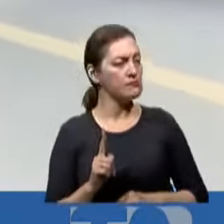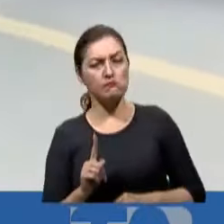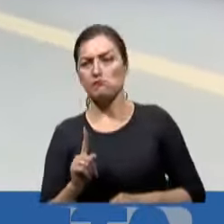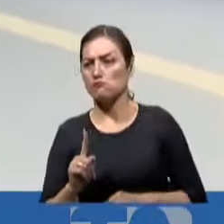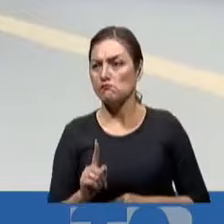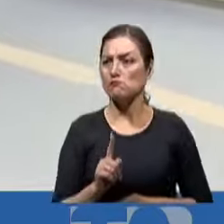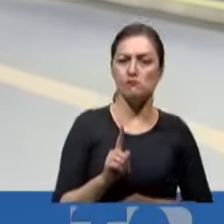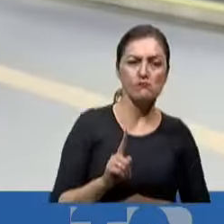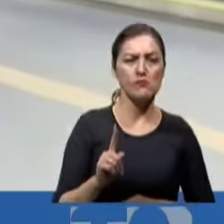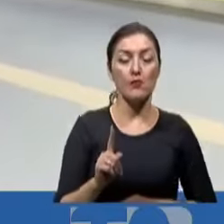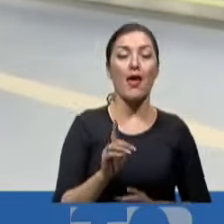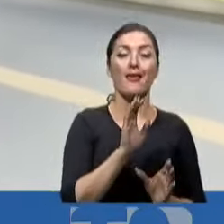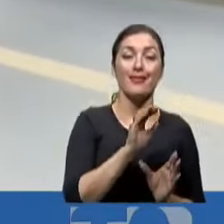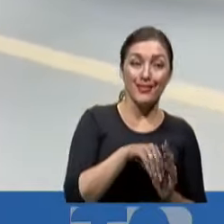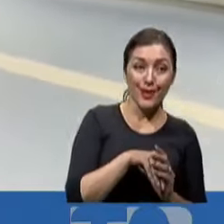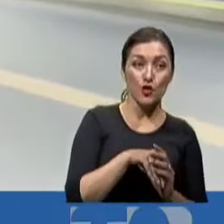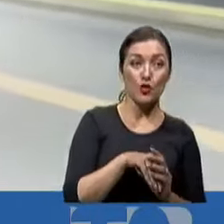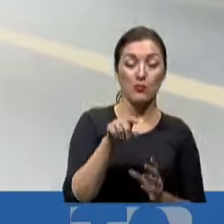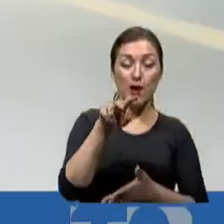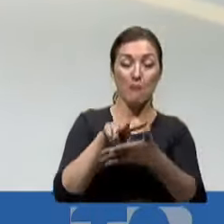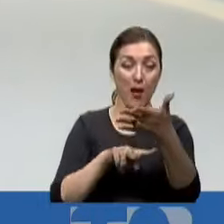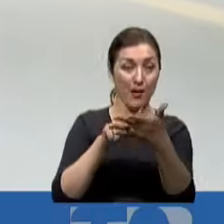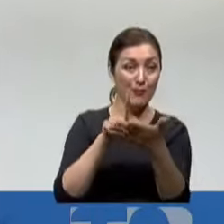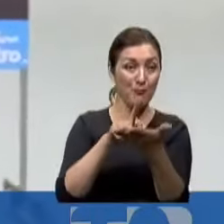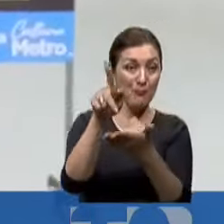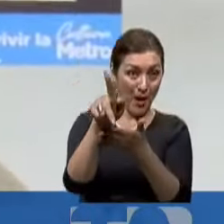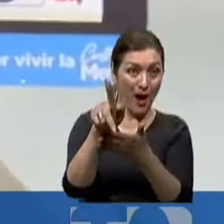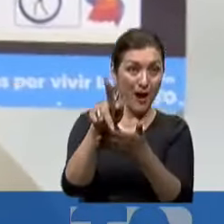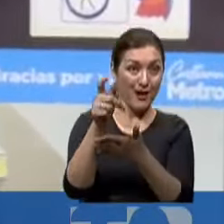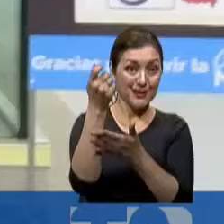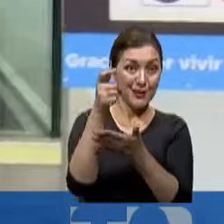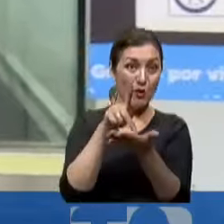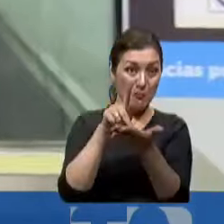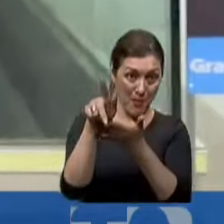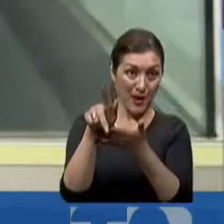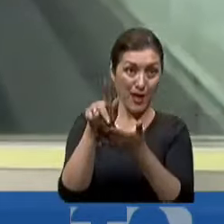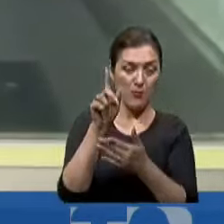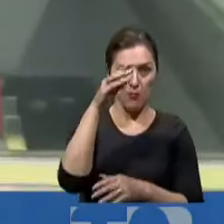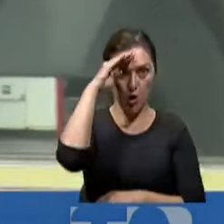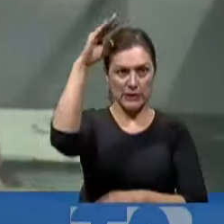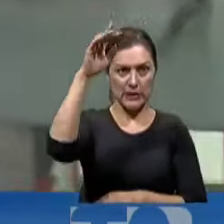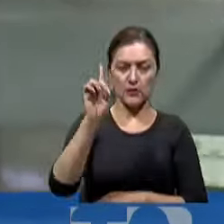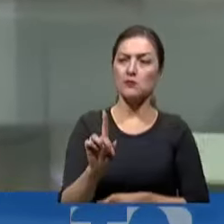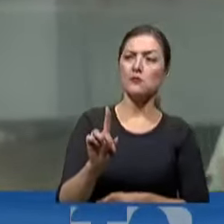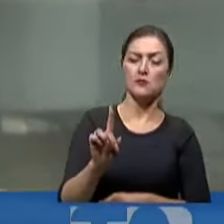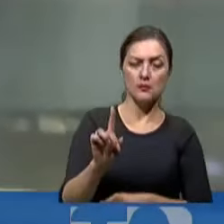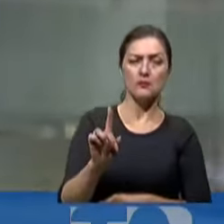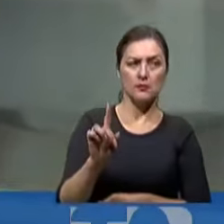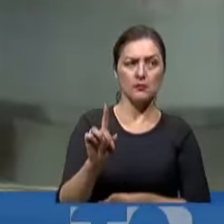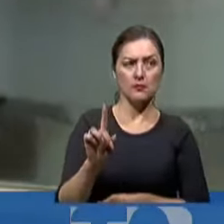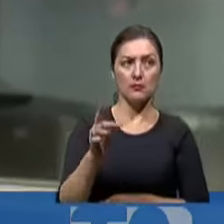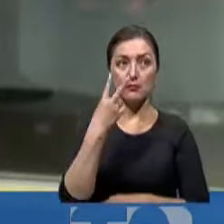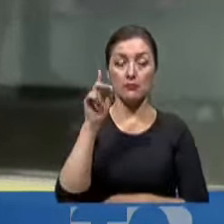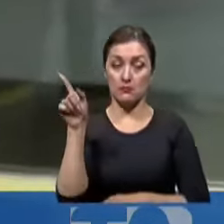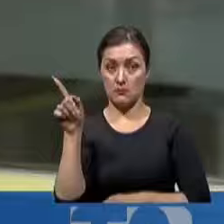estación, tanto en la parte de los validadores, en la parte de las cajas, en donde los usuarios pueden ingresar y comprar también